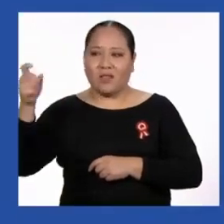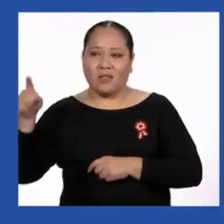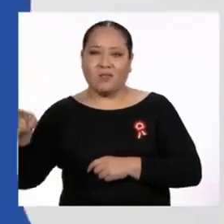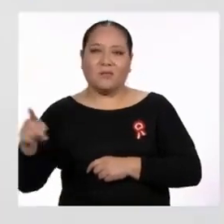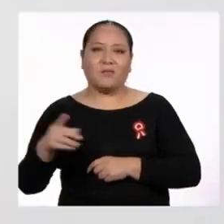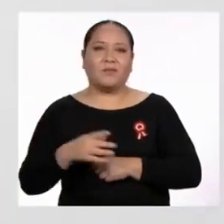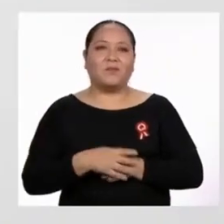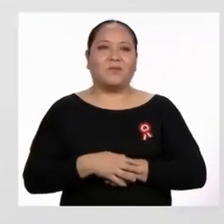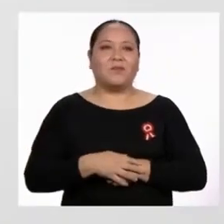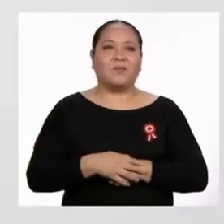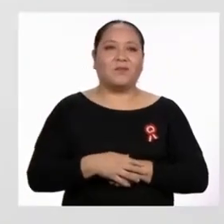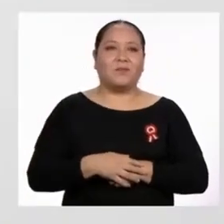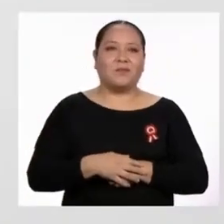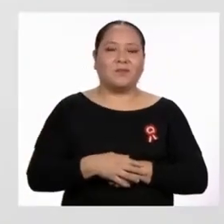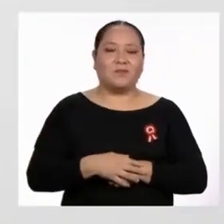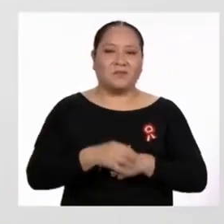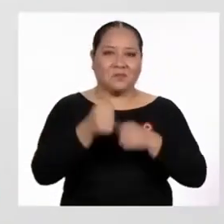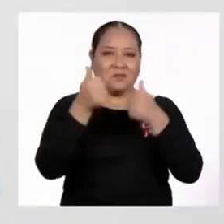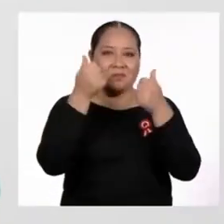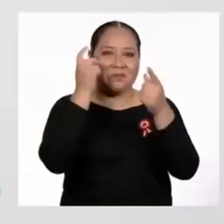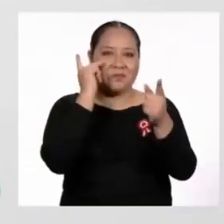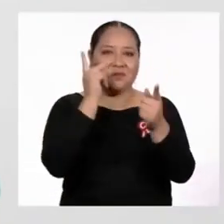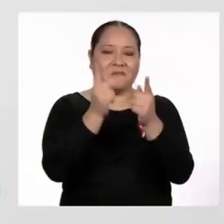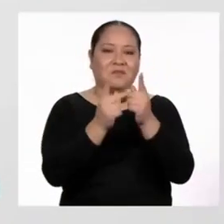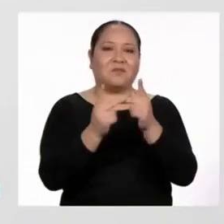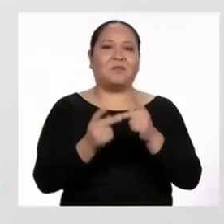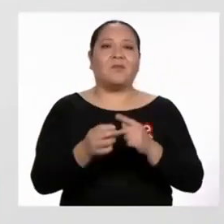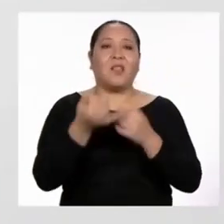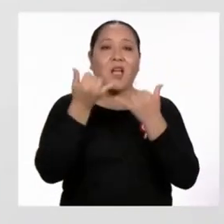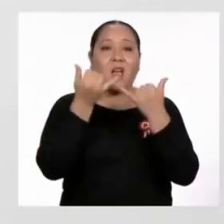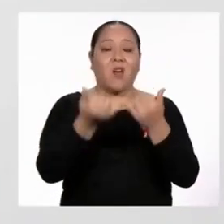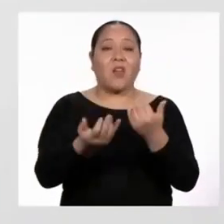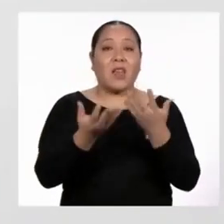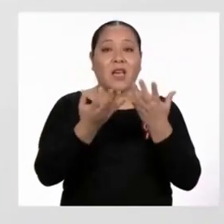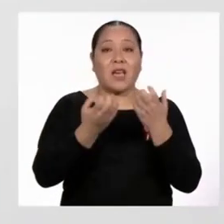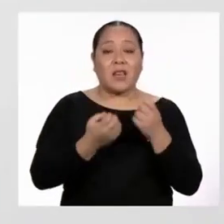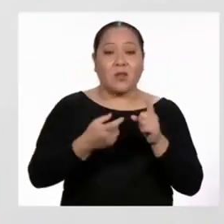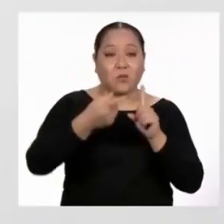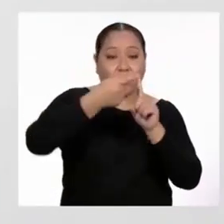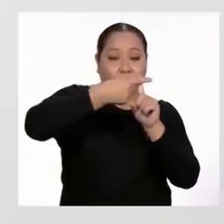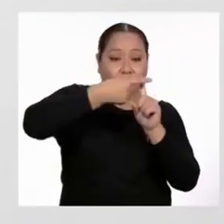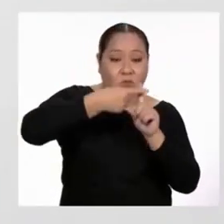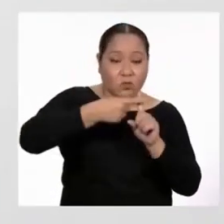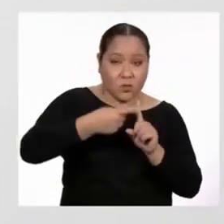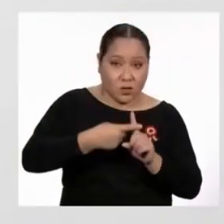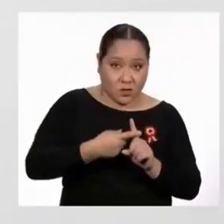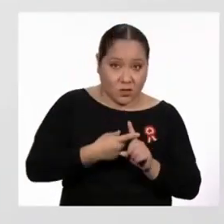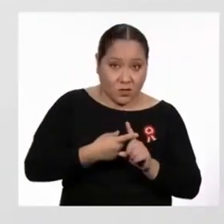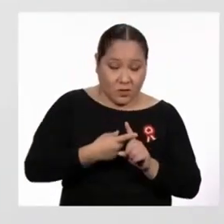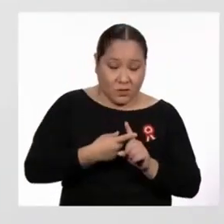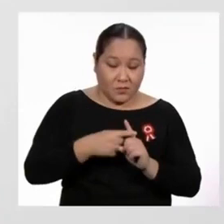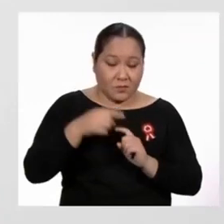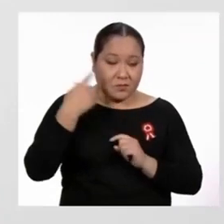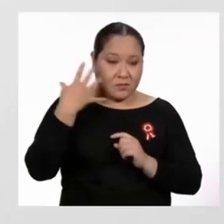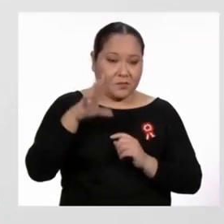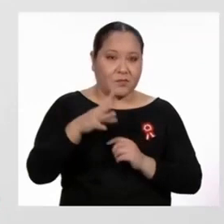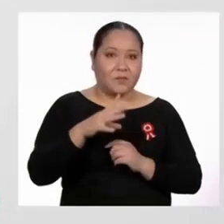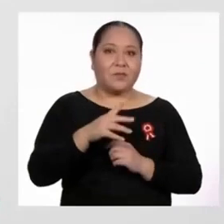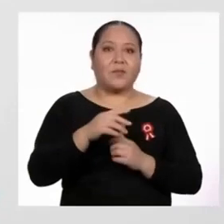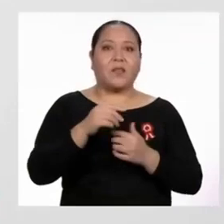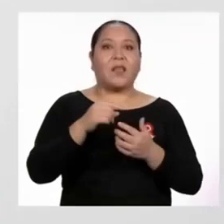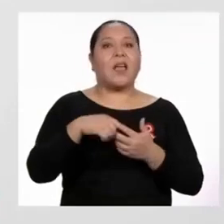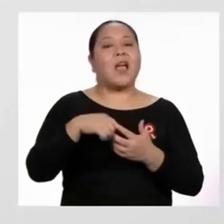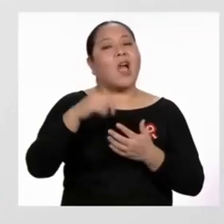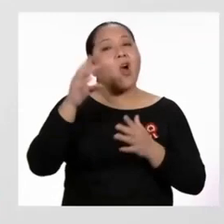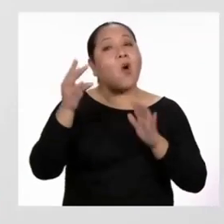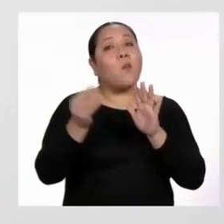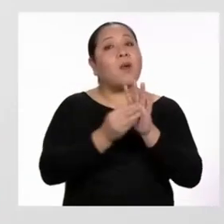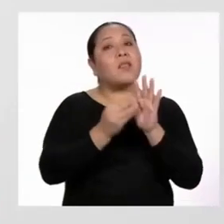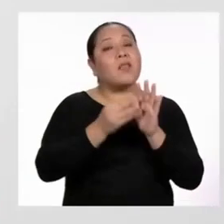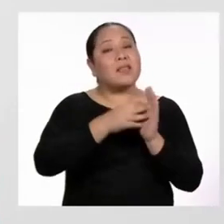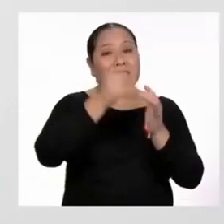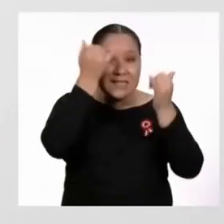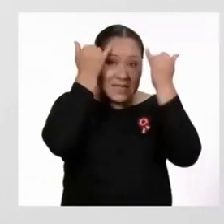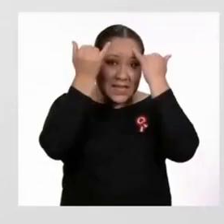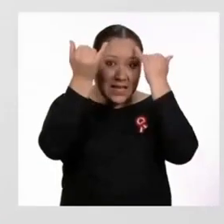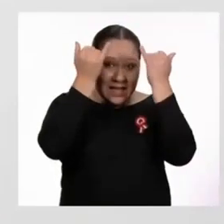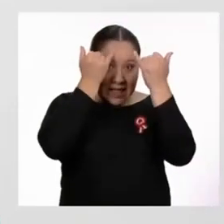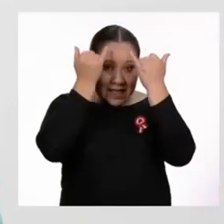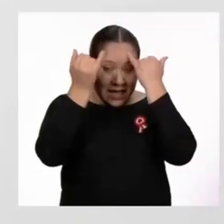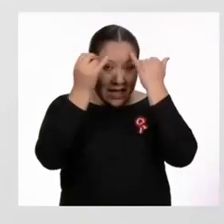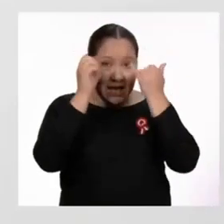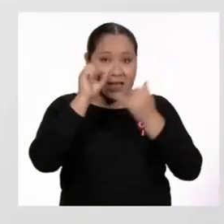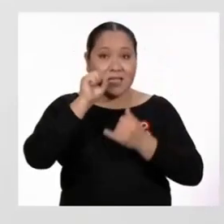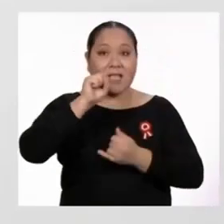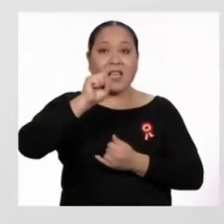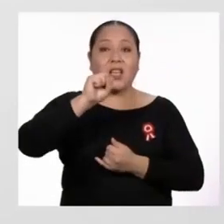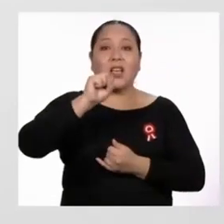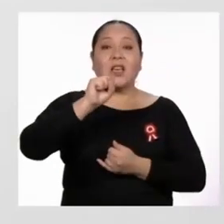40. ¡Excelente! Ahora que le hemos sumado estos criterios de divisibilidad a nuestros conocimientos sobre